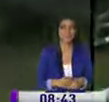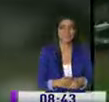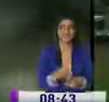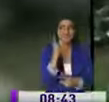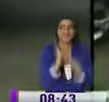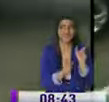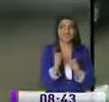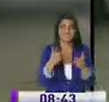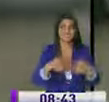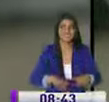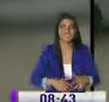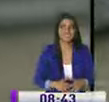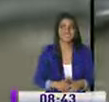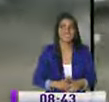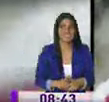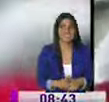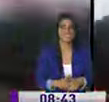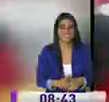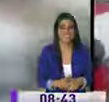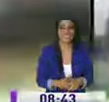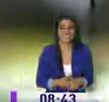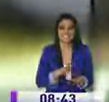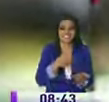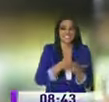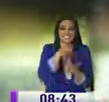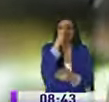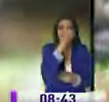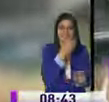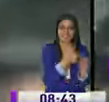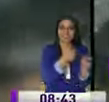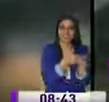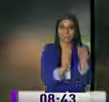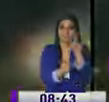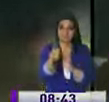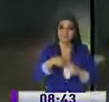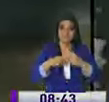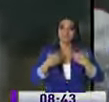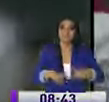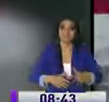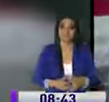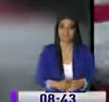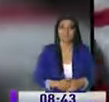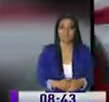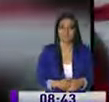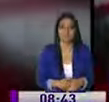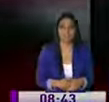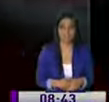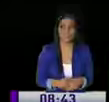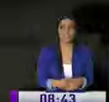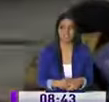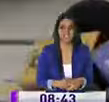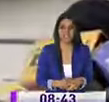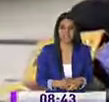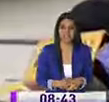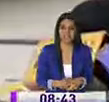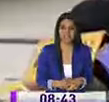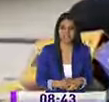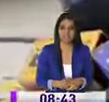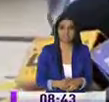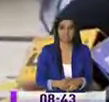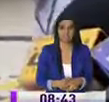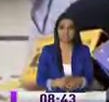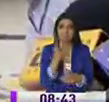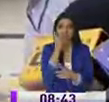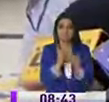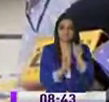personas una ambulancia trasladó hasta una casa de salud cercana a los afectados inicialmente el reporte nos que nos indica nuestra central de alarmas de tres